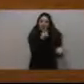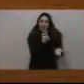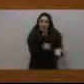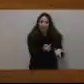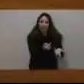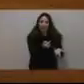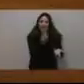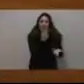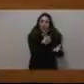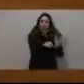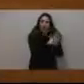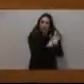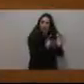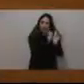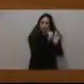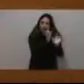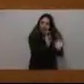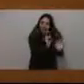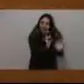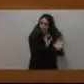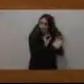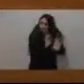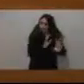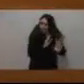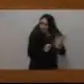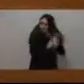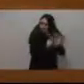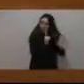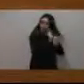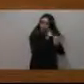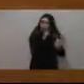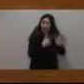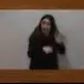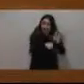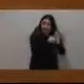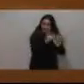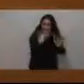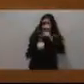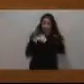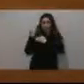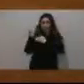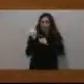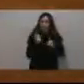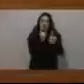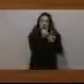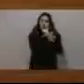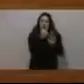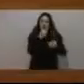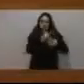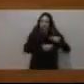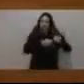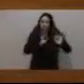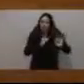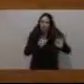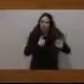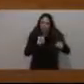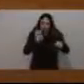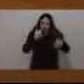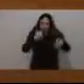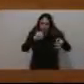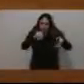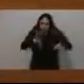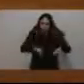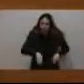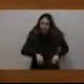ilegal. Y lo era, a la luz de la legislación vigente en aquel momento. No voy a alegar los hechos, luego dicen que niego los hechos. No, no. En aquel